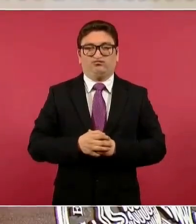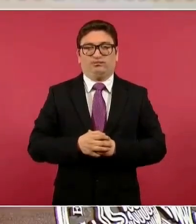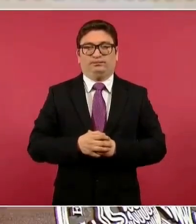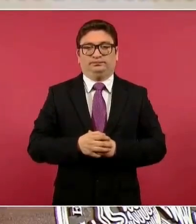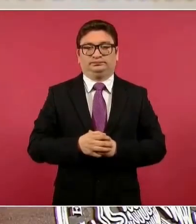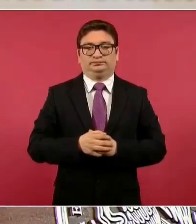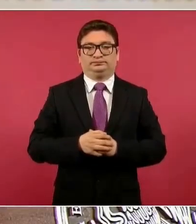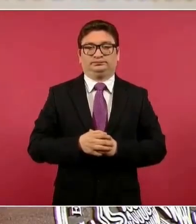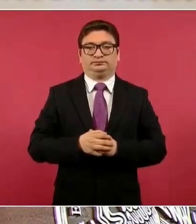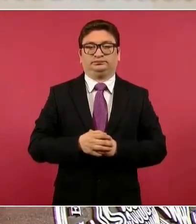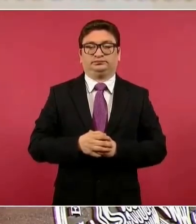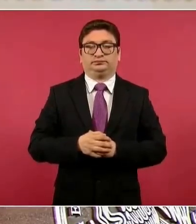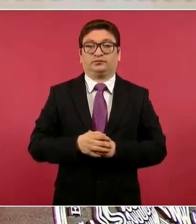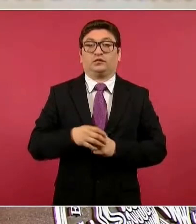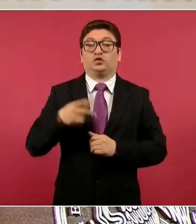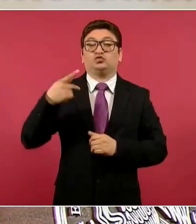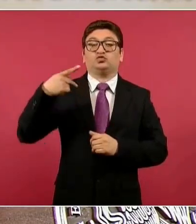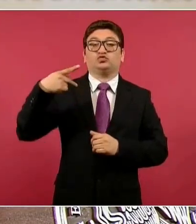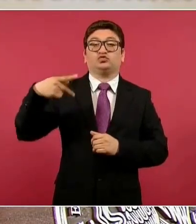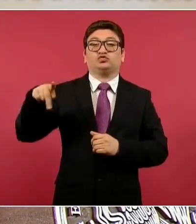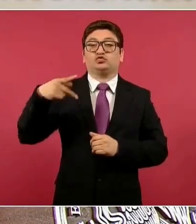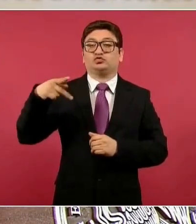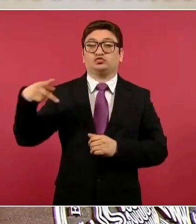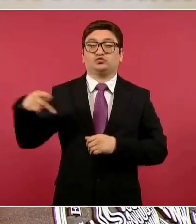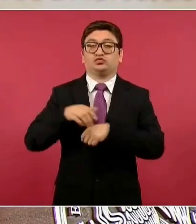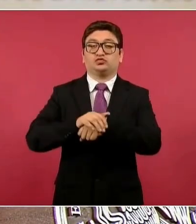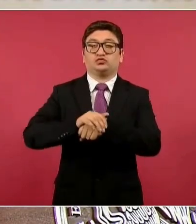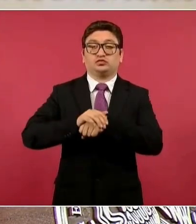a sus incondicionales